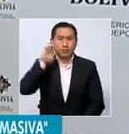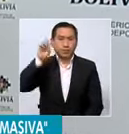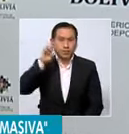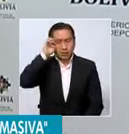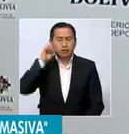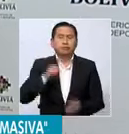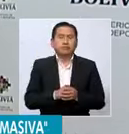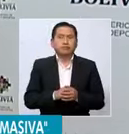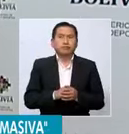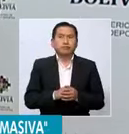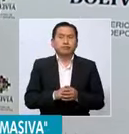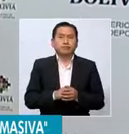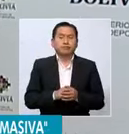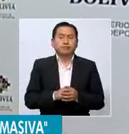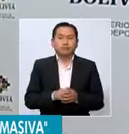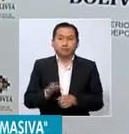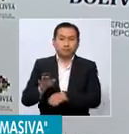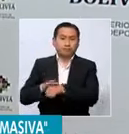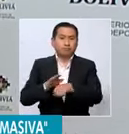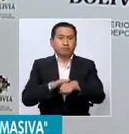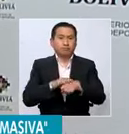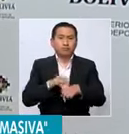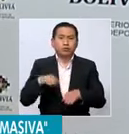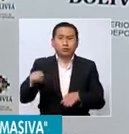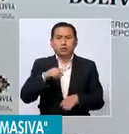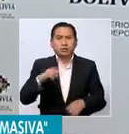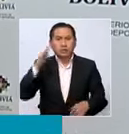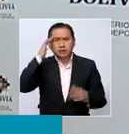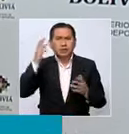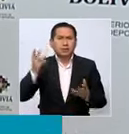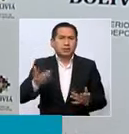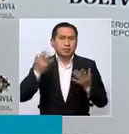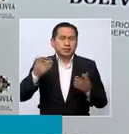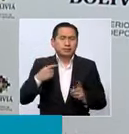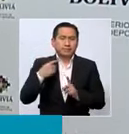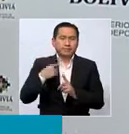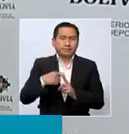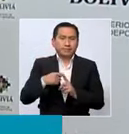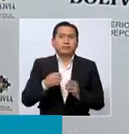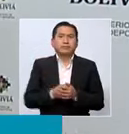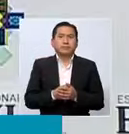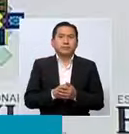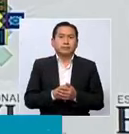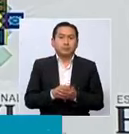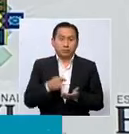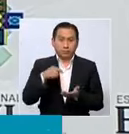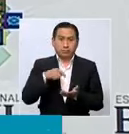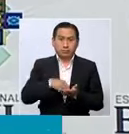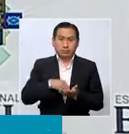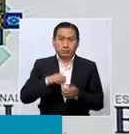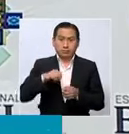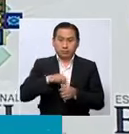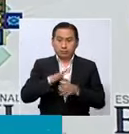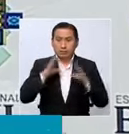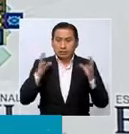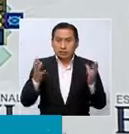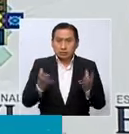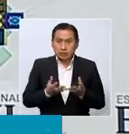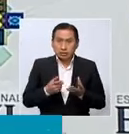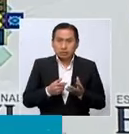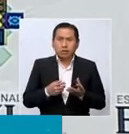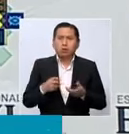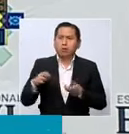queremos llevar un mensaje de esperanza a la población esta pandemia es un problema